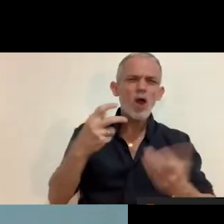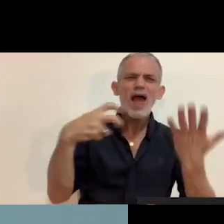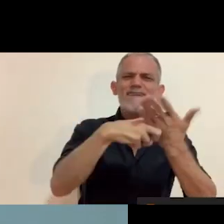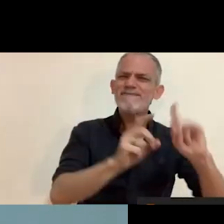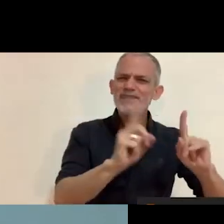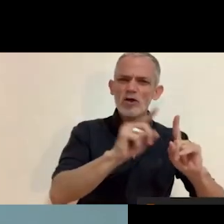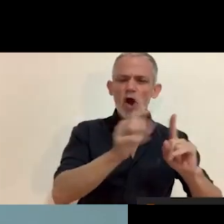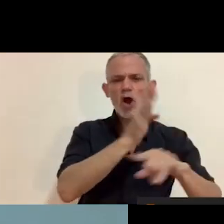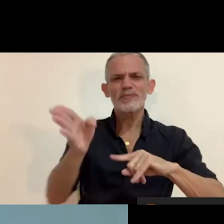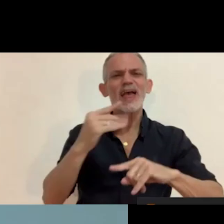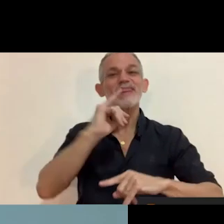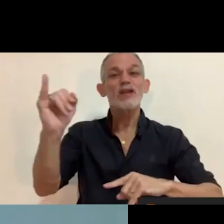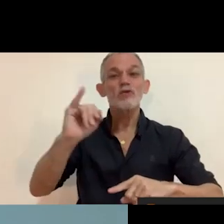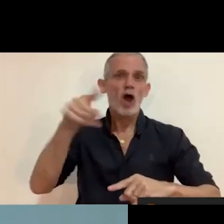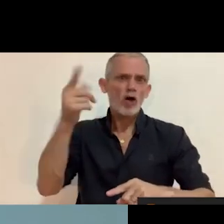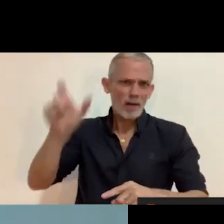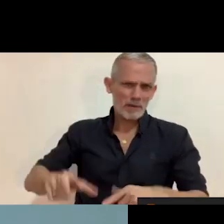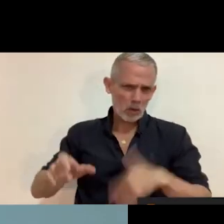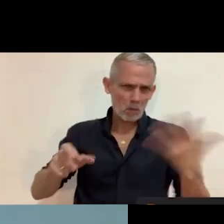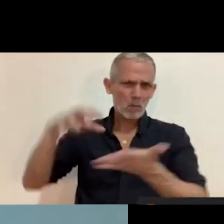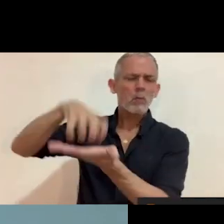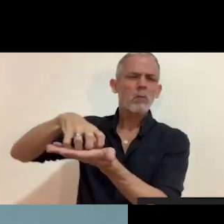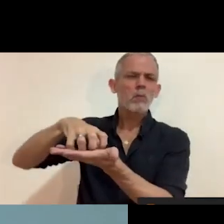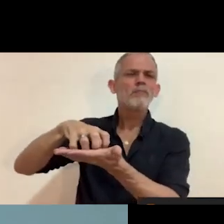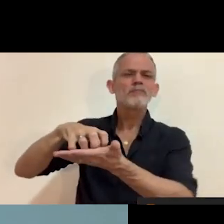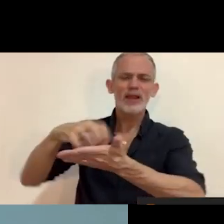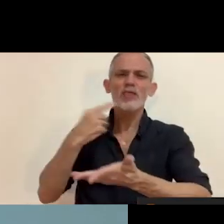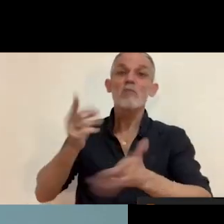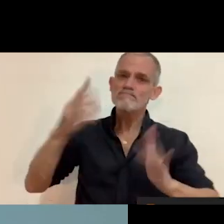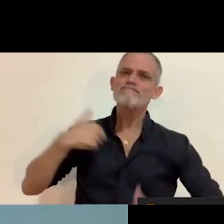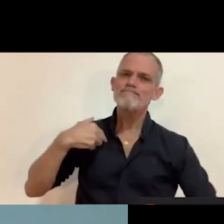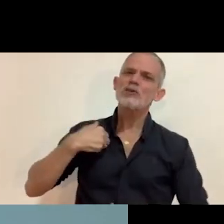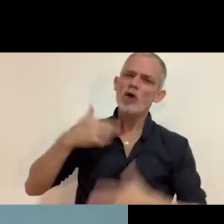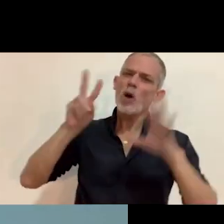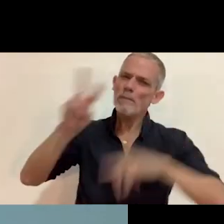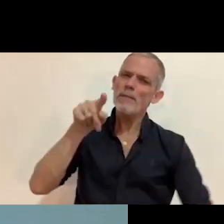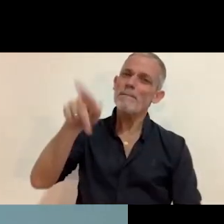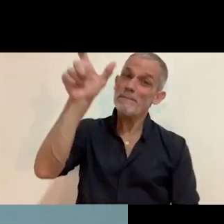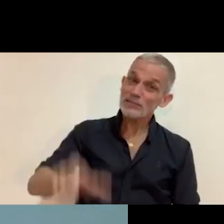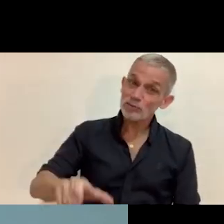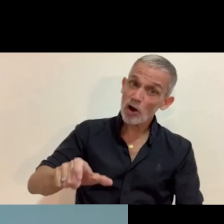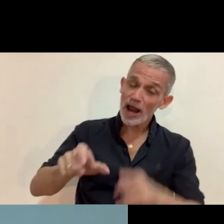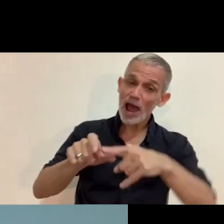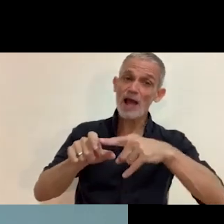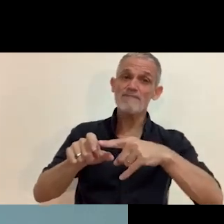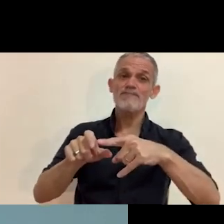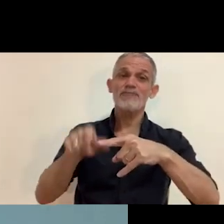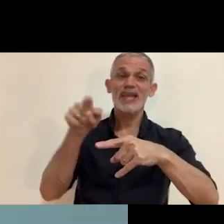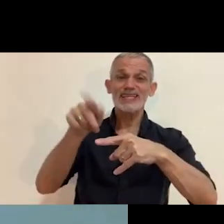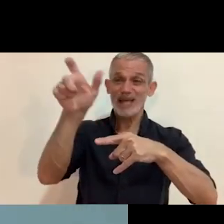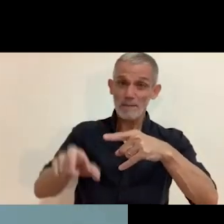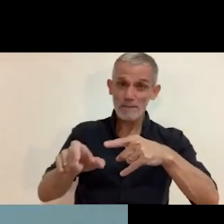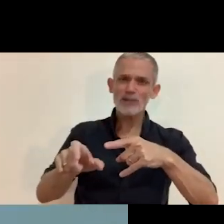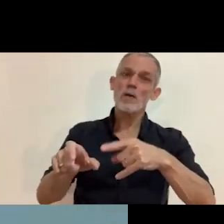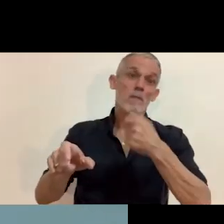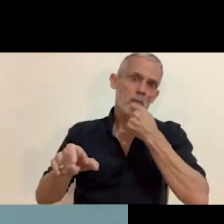hace una denuncia a un tercero en sede penal, y dice, yo encontré que esta persona tiene, por